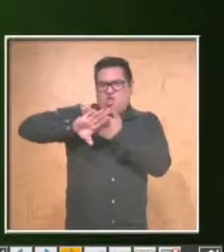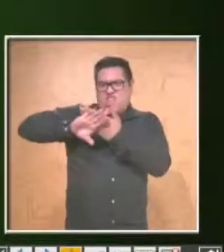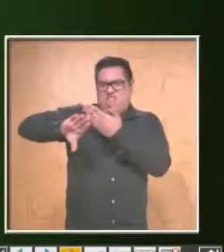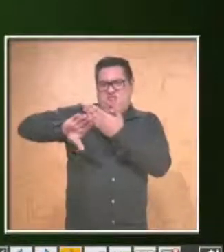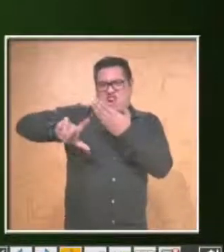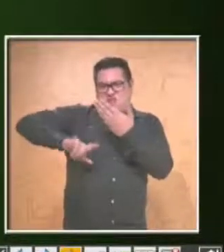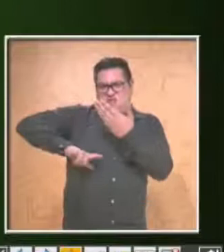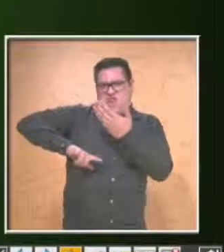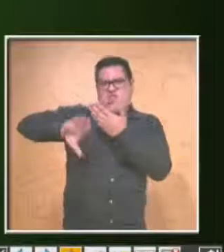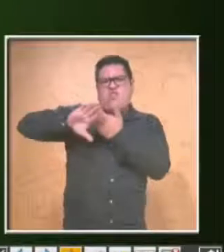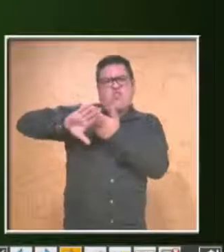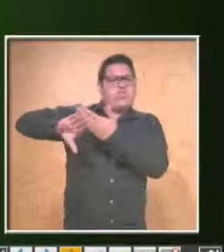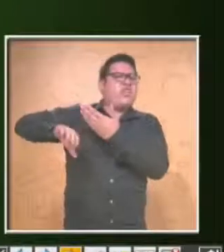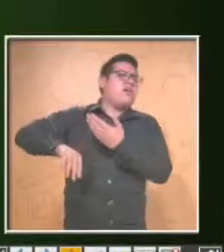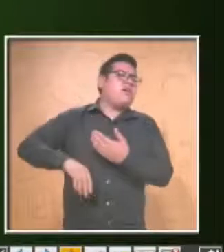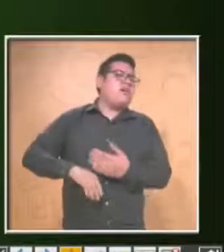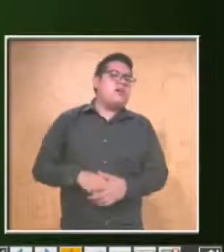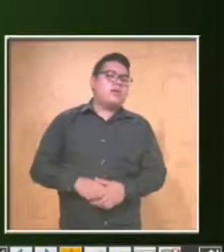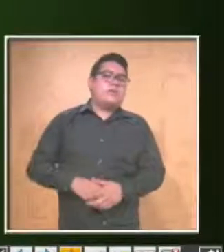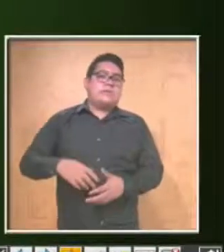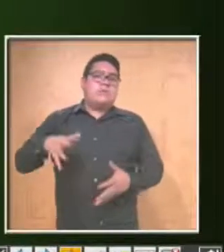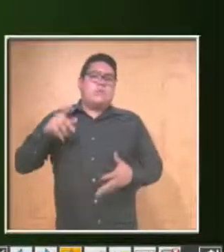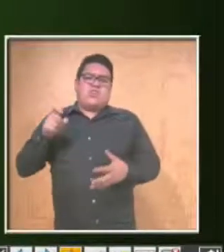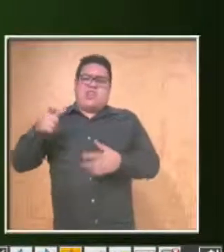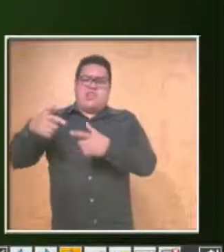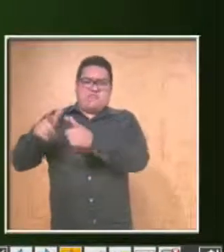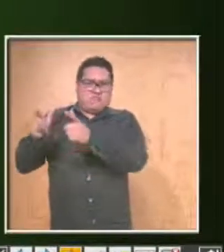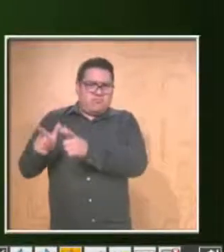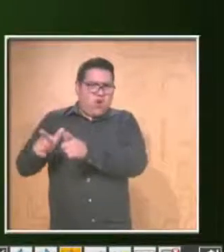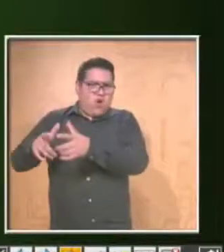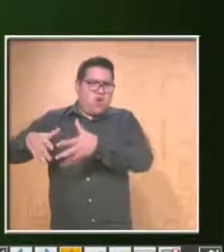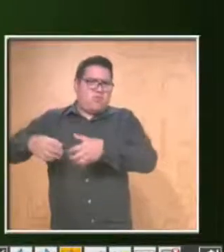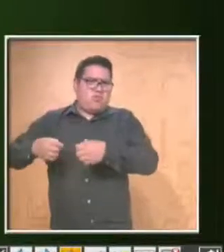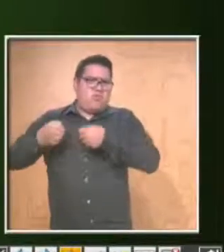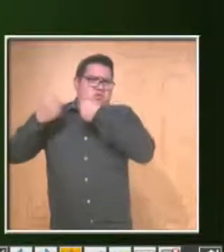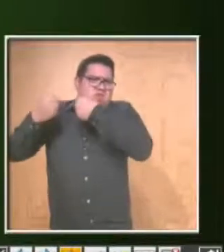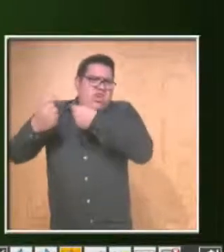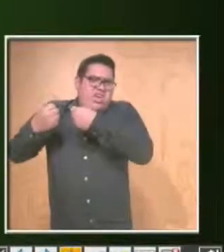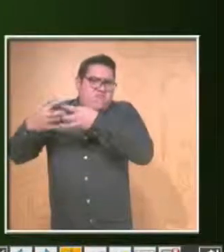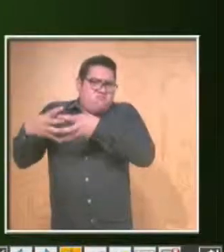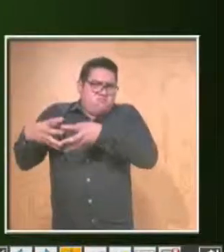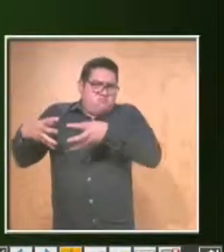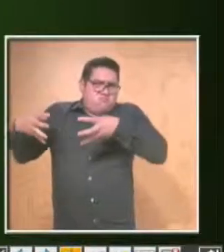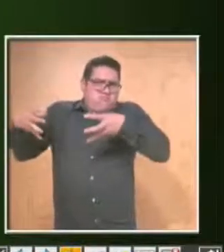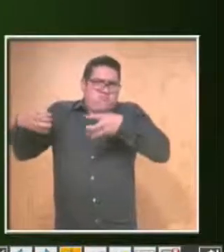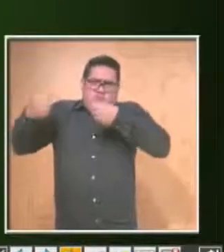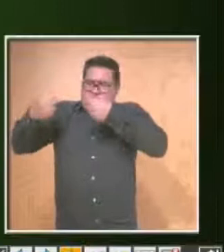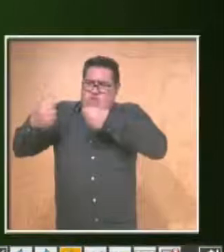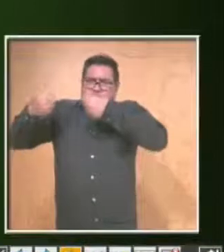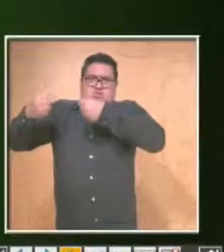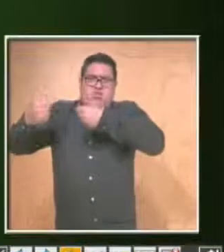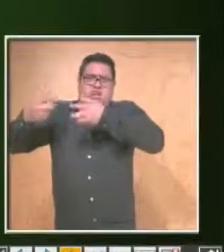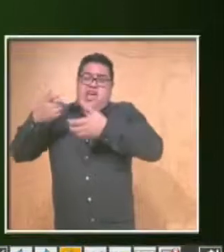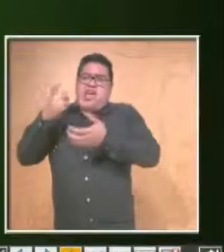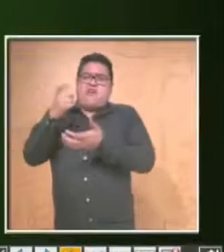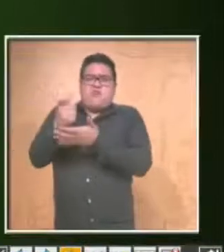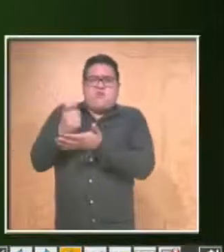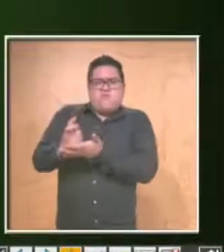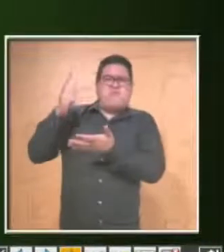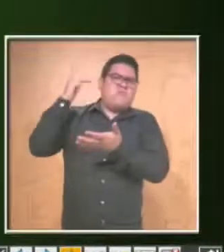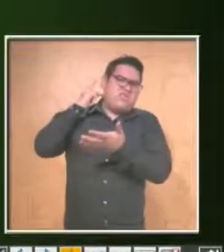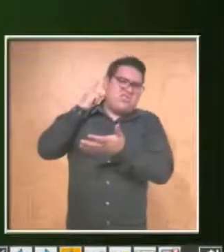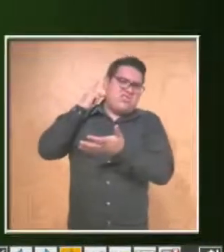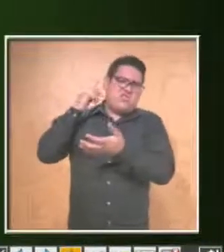monarquías nacionales que adquieren un poder enorme y que van acumulando todo el poder económico,